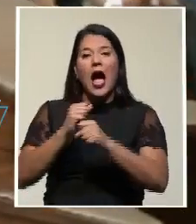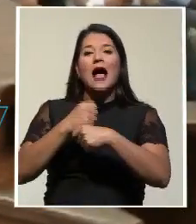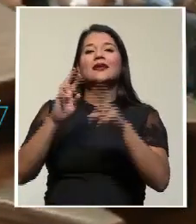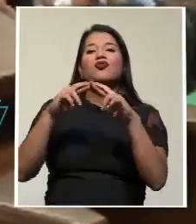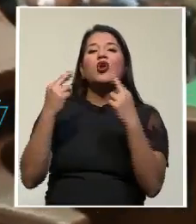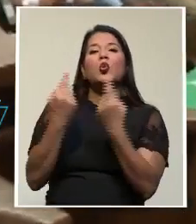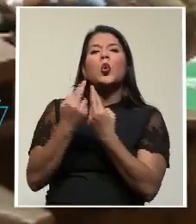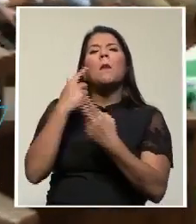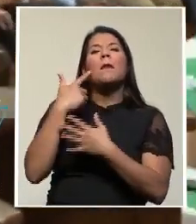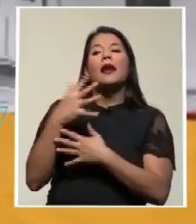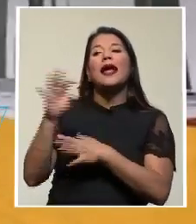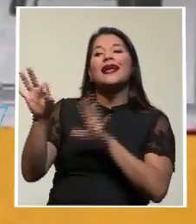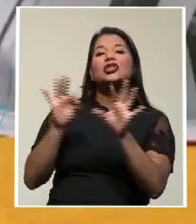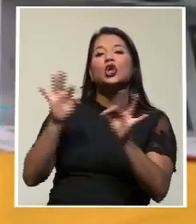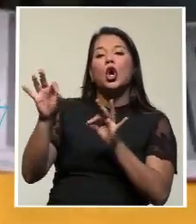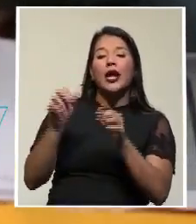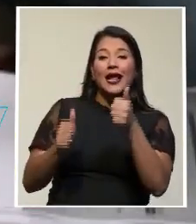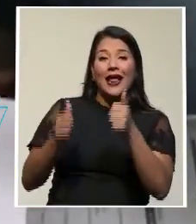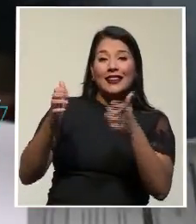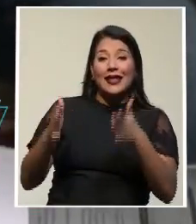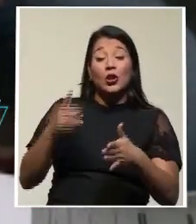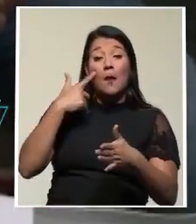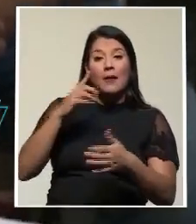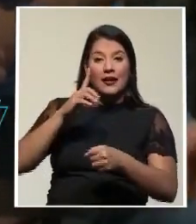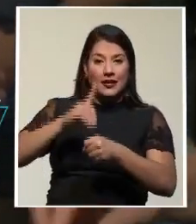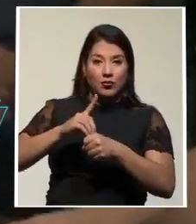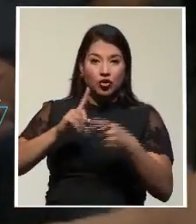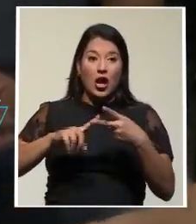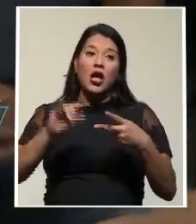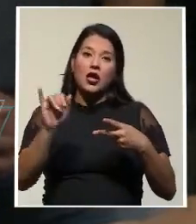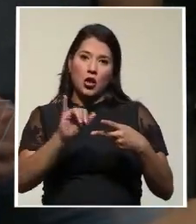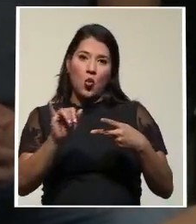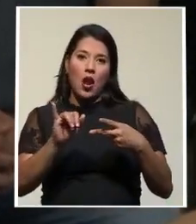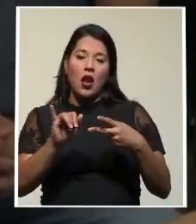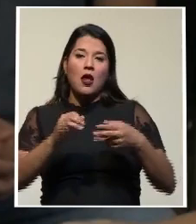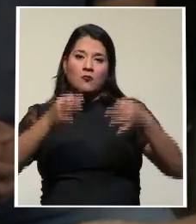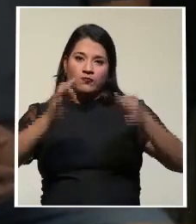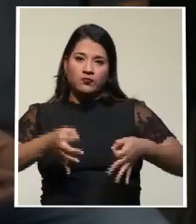diputados y diputadas, así como ratificar sus fórmulas presidenciales.